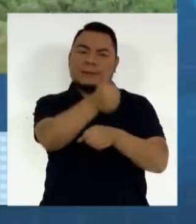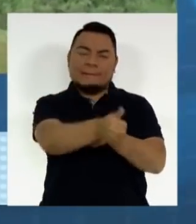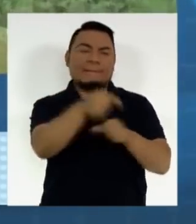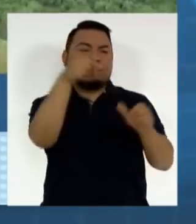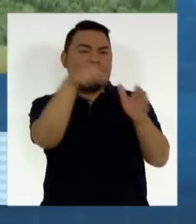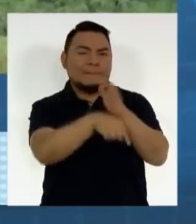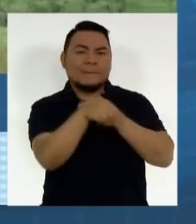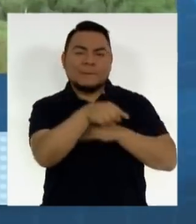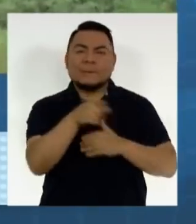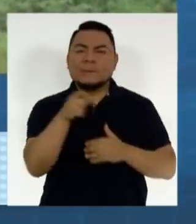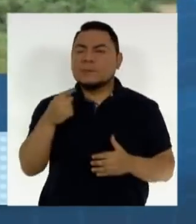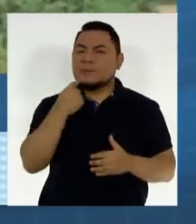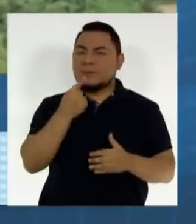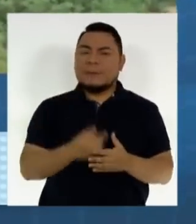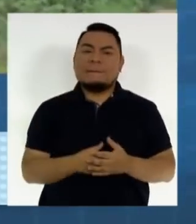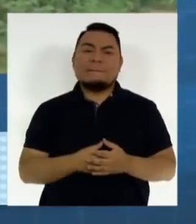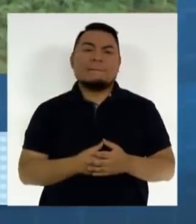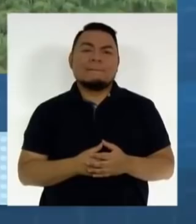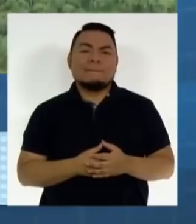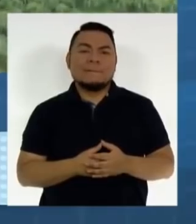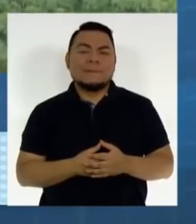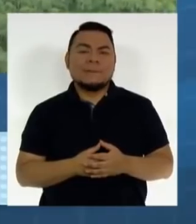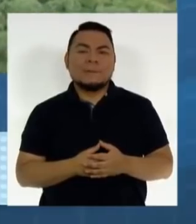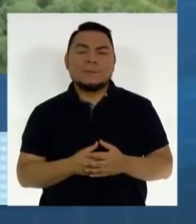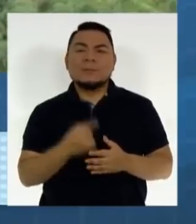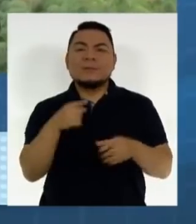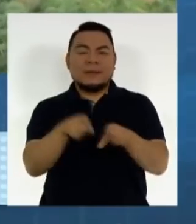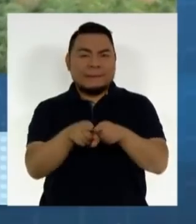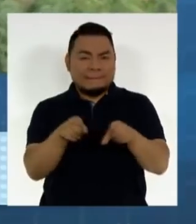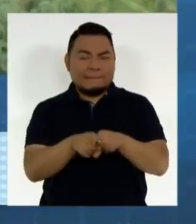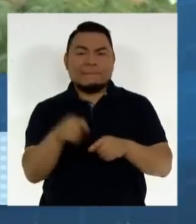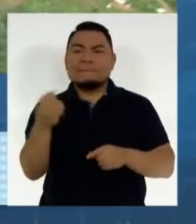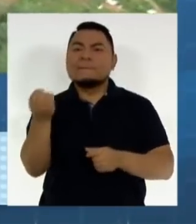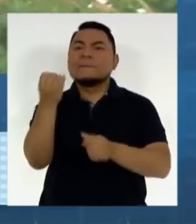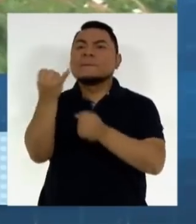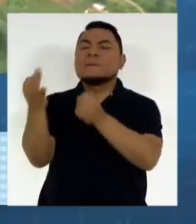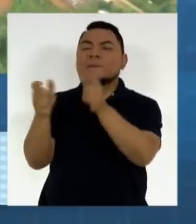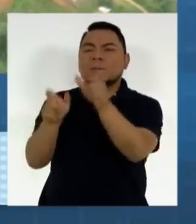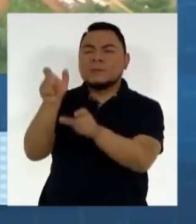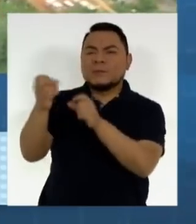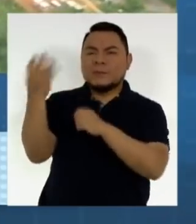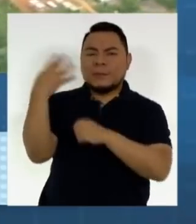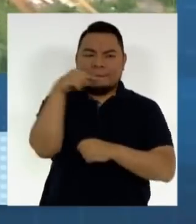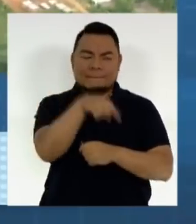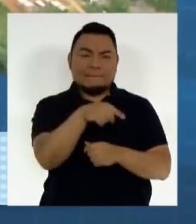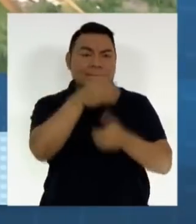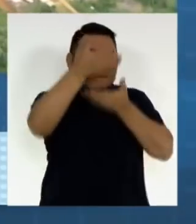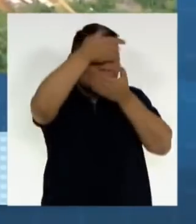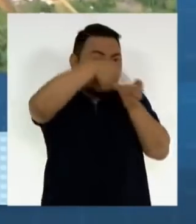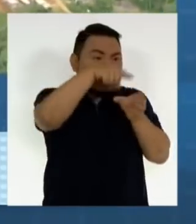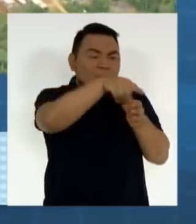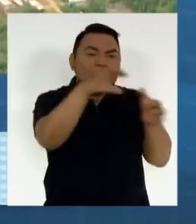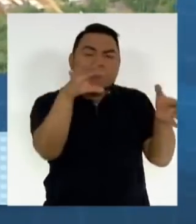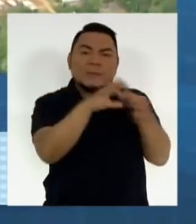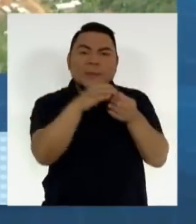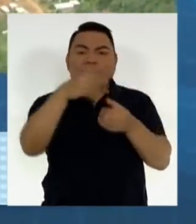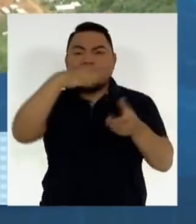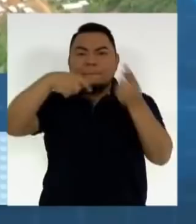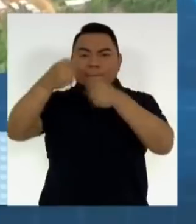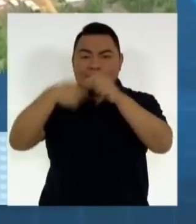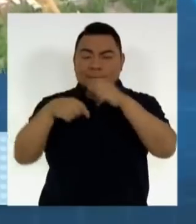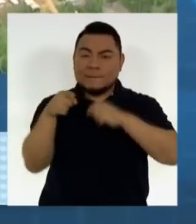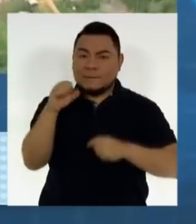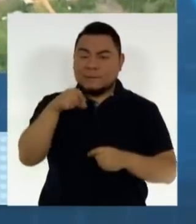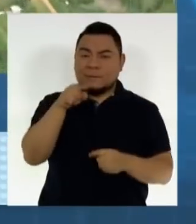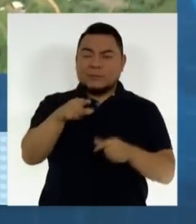estos crímenes. Sin embargo, también, digamos, hay posiciones que señalan esa relación que hay con el narcotráfico en la zona, como usted ha manifestado,